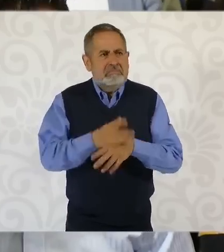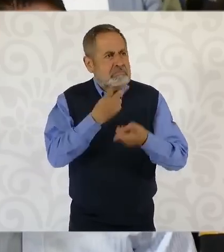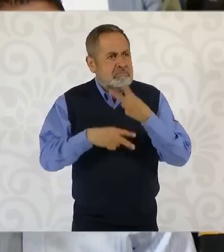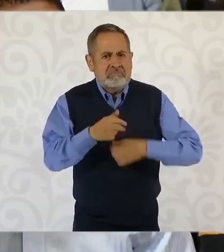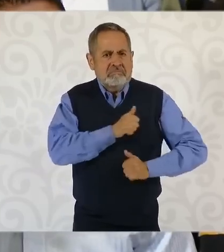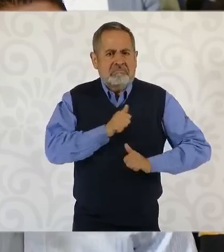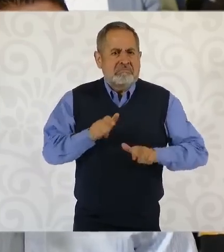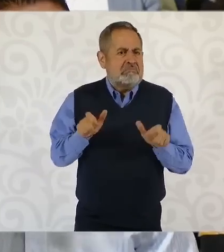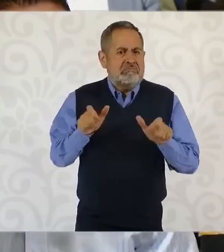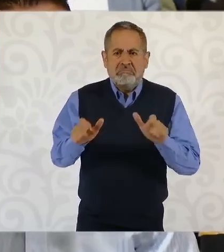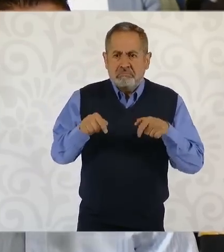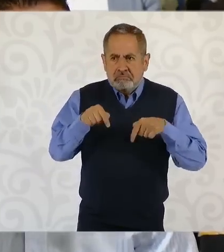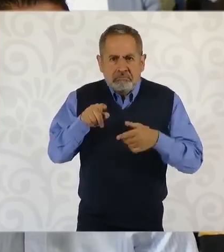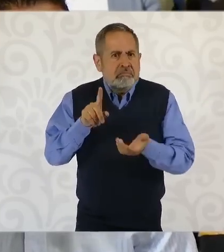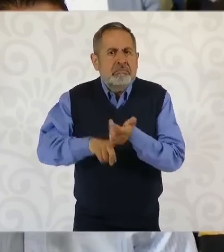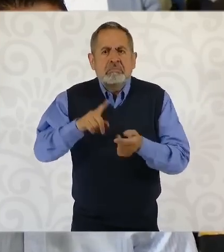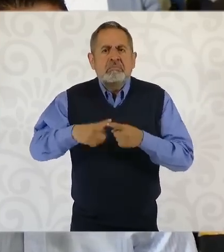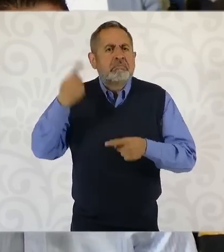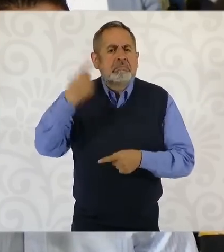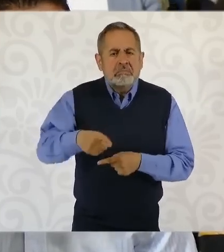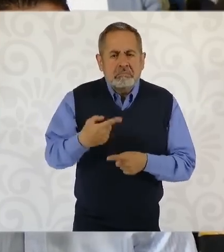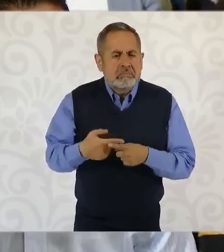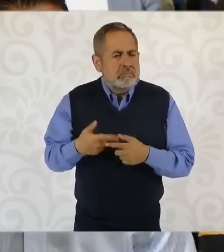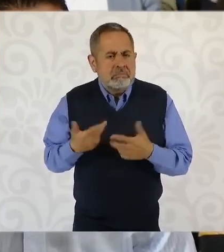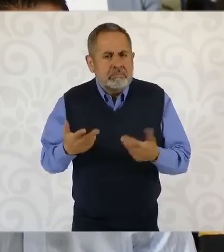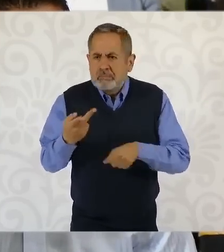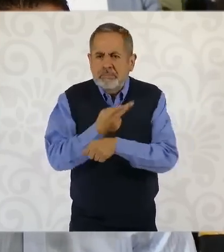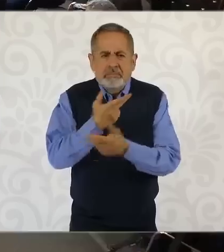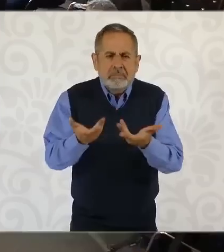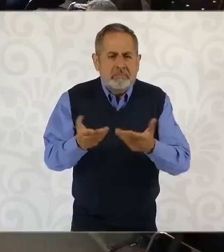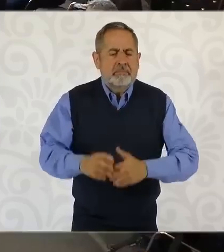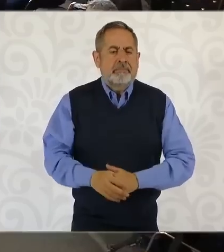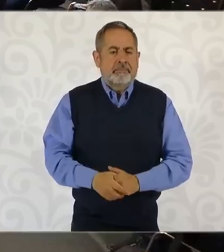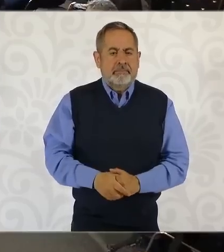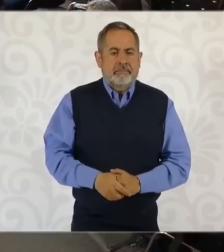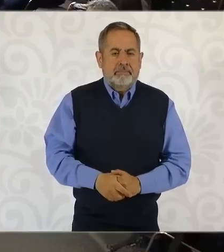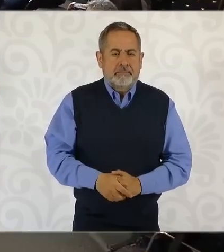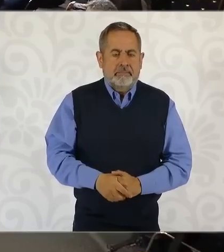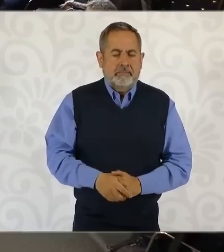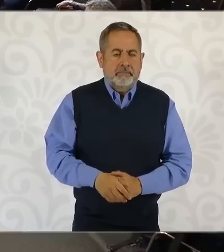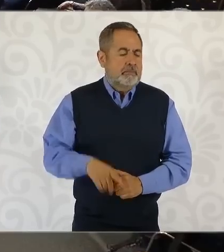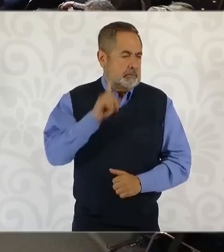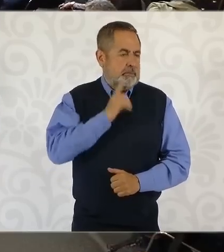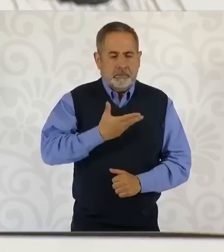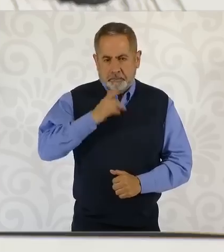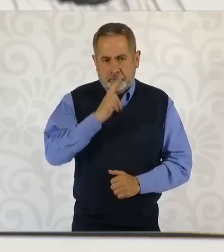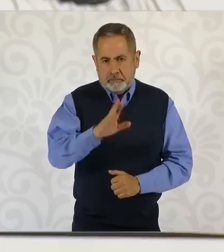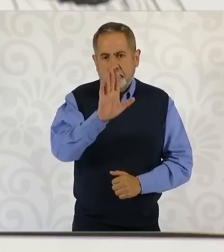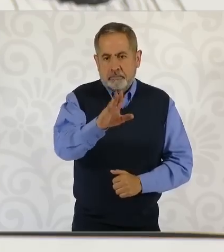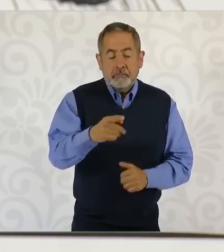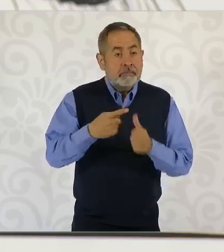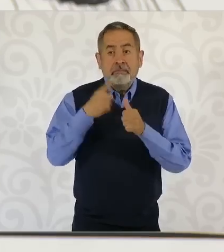de las Fuerzas Armadas, a quién respondieron y qué sucedió ahí. Primero hay que decir que el lugar que ocupa hoy el